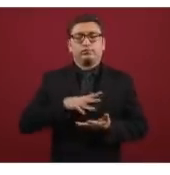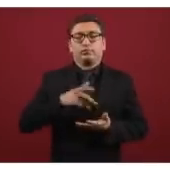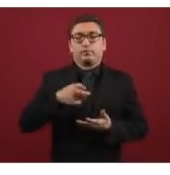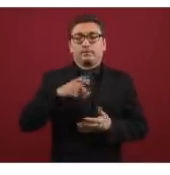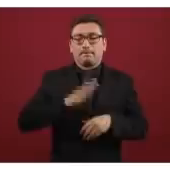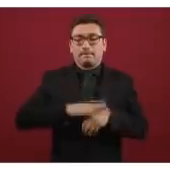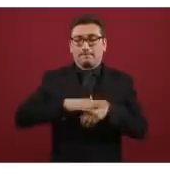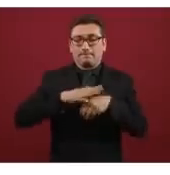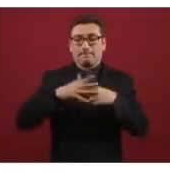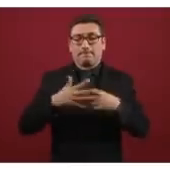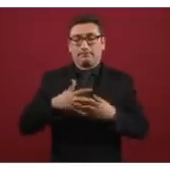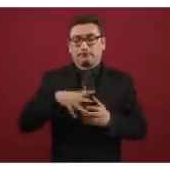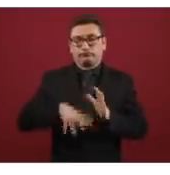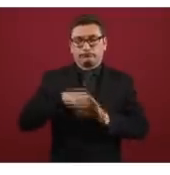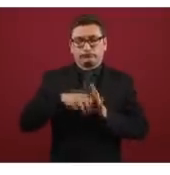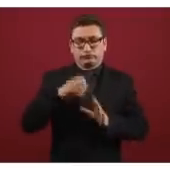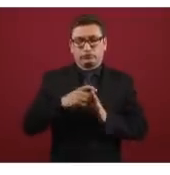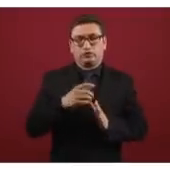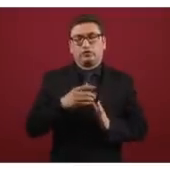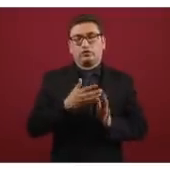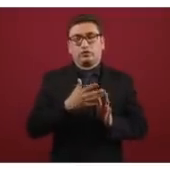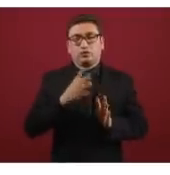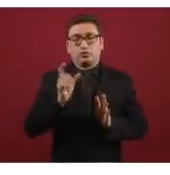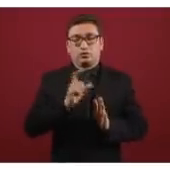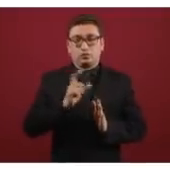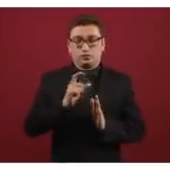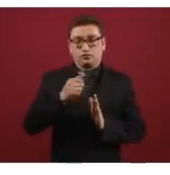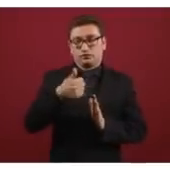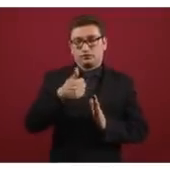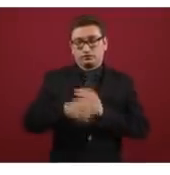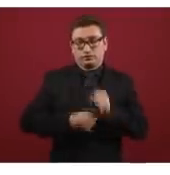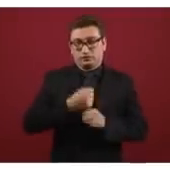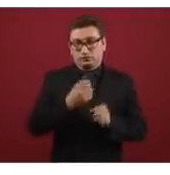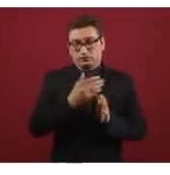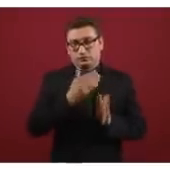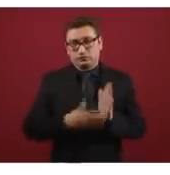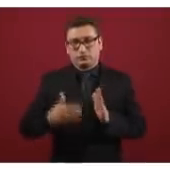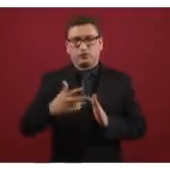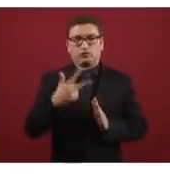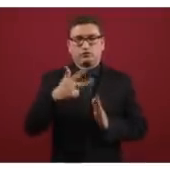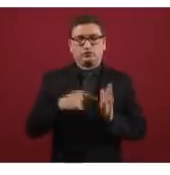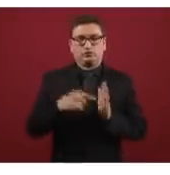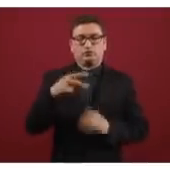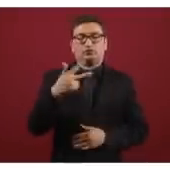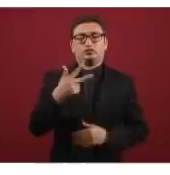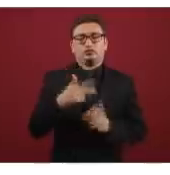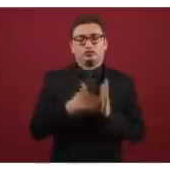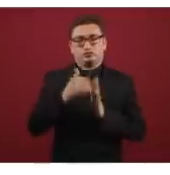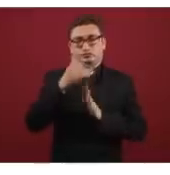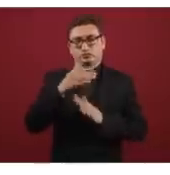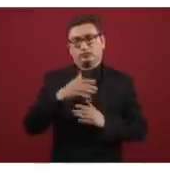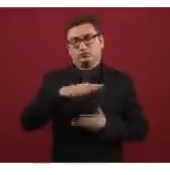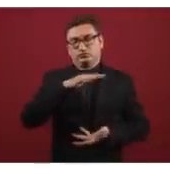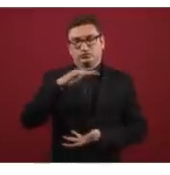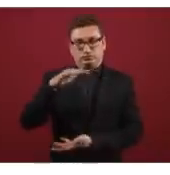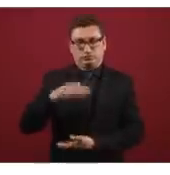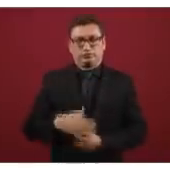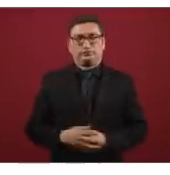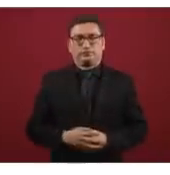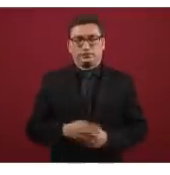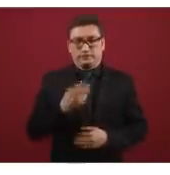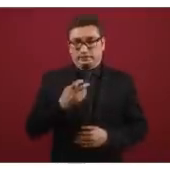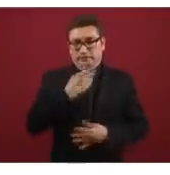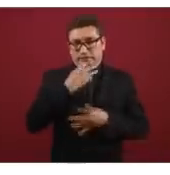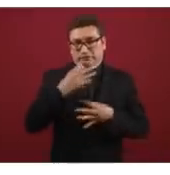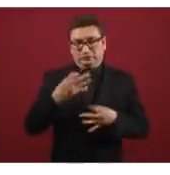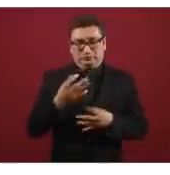administración la reserva 1P esté en el orden de los 8.8 mil millones de barriles. Entonces, es una muy buena noticia